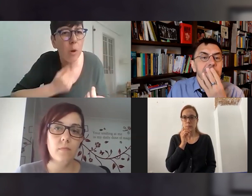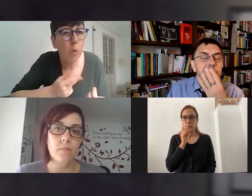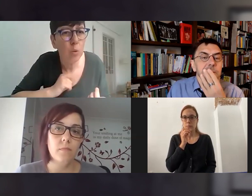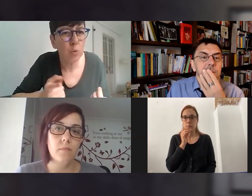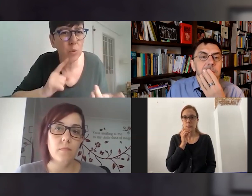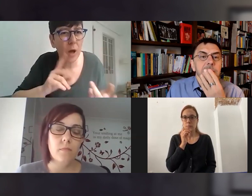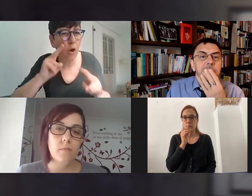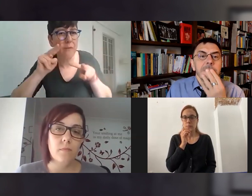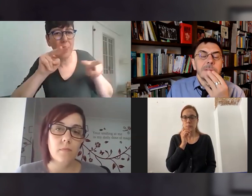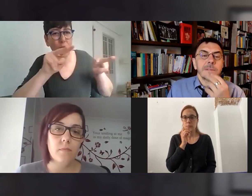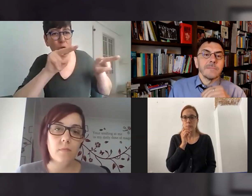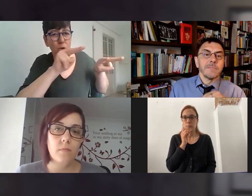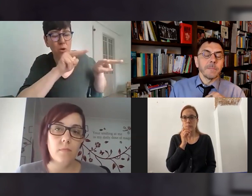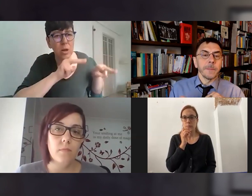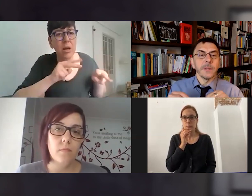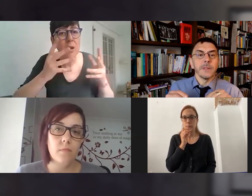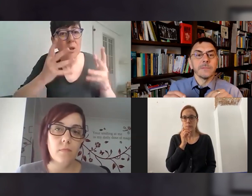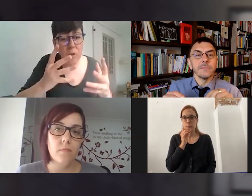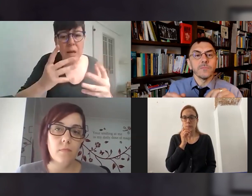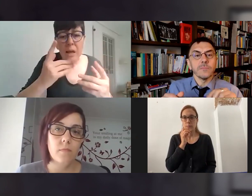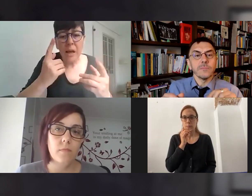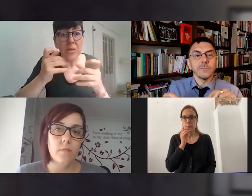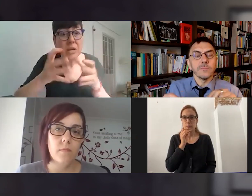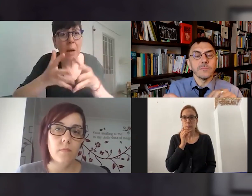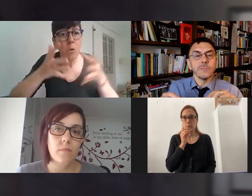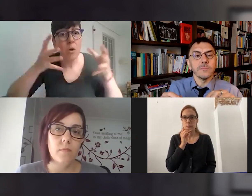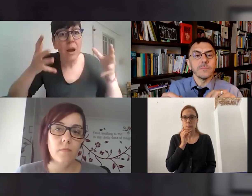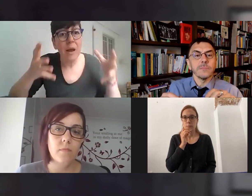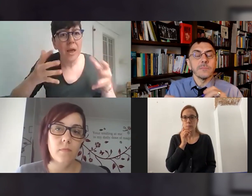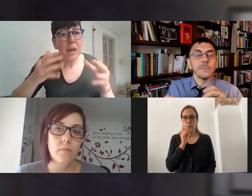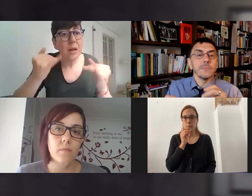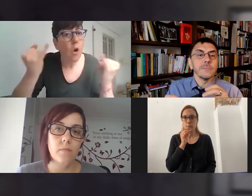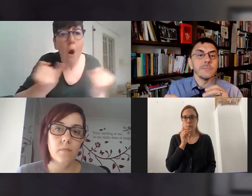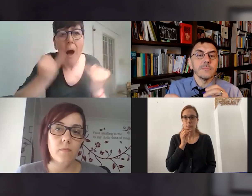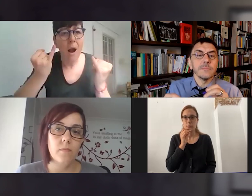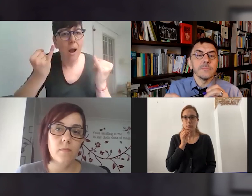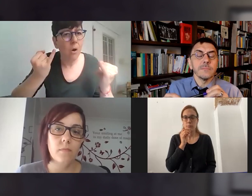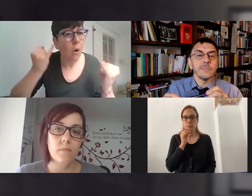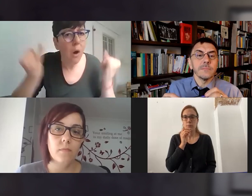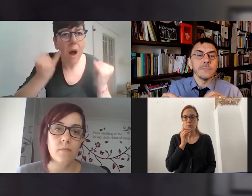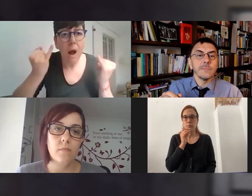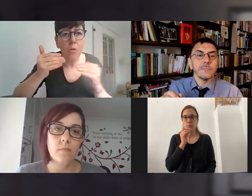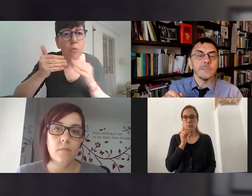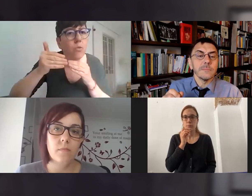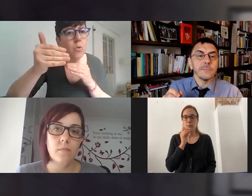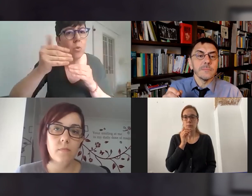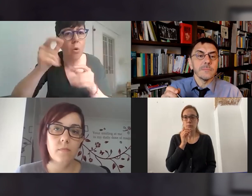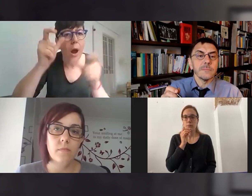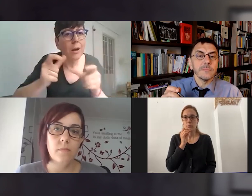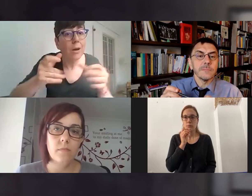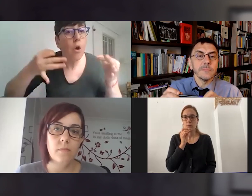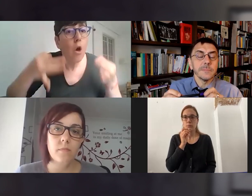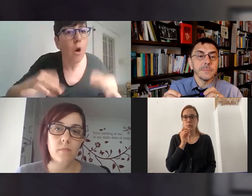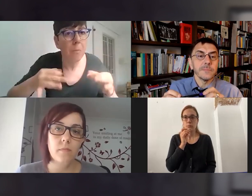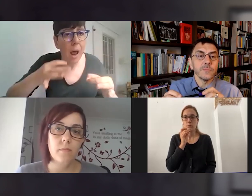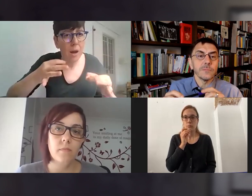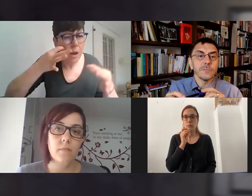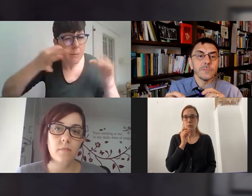sé, creo que hay cosas que veo que no me gustan y creo que estáis conmigo en esta sensación. Tenemos que